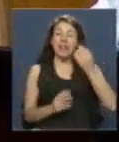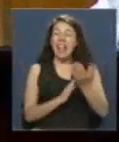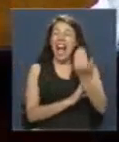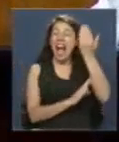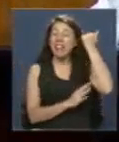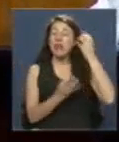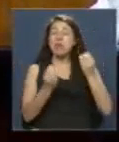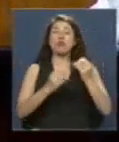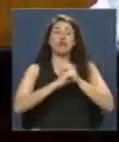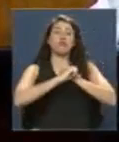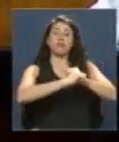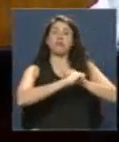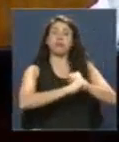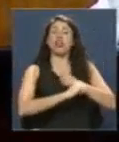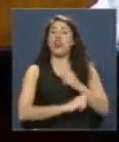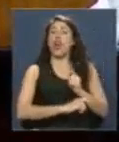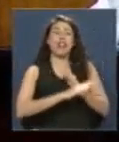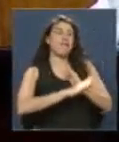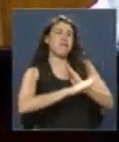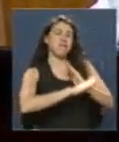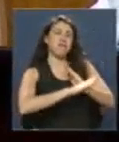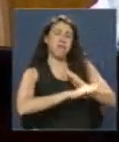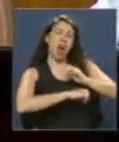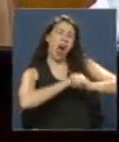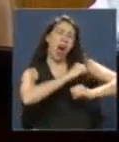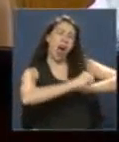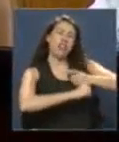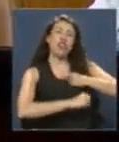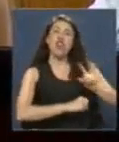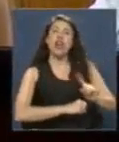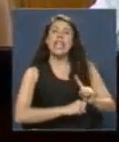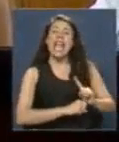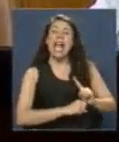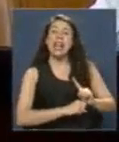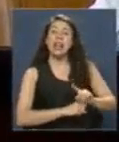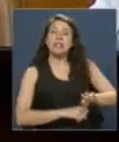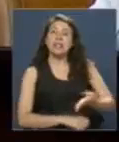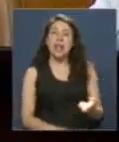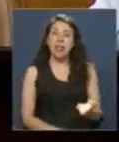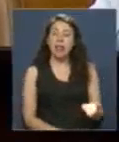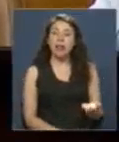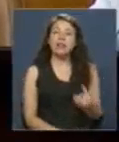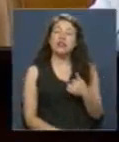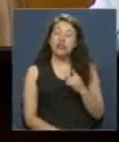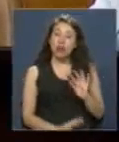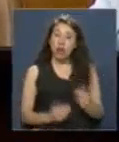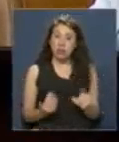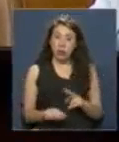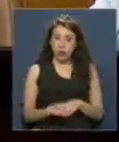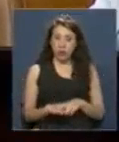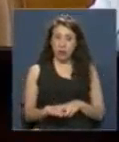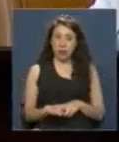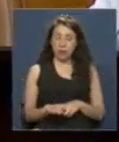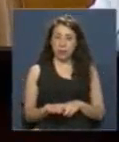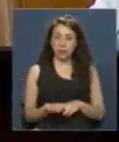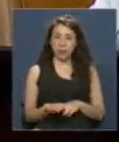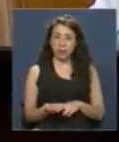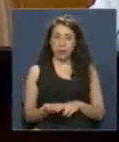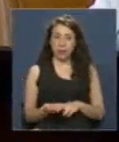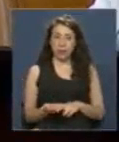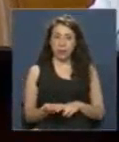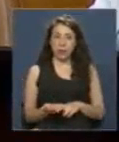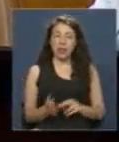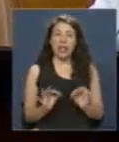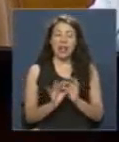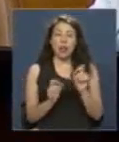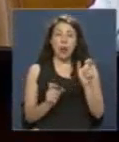se resistieron durante décadas a abandonar. Yo espero sinceramente que no quede nadie